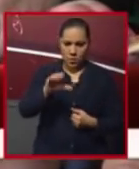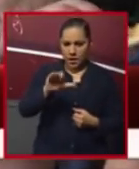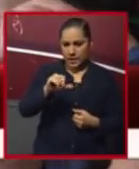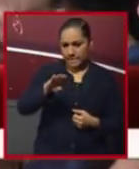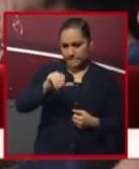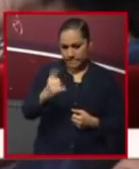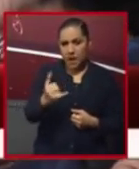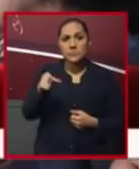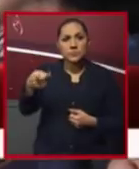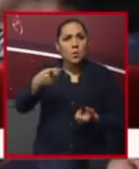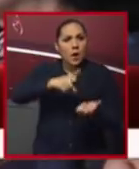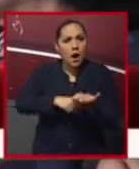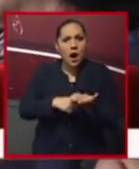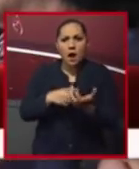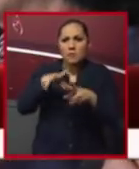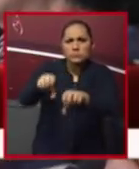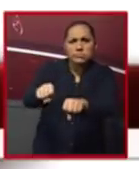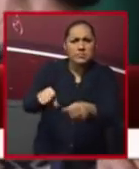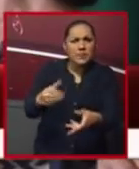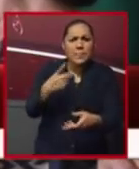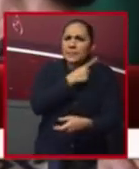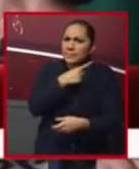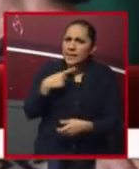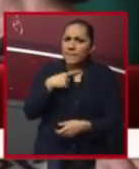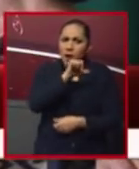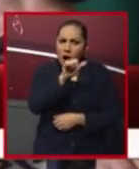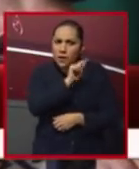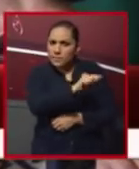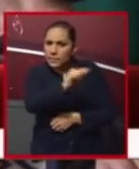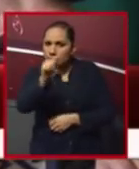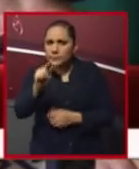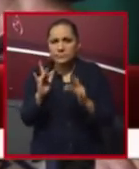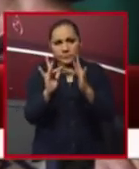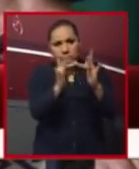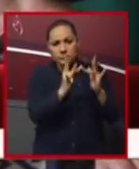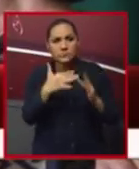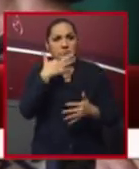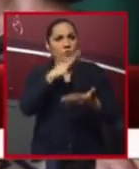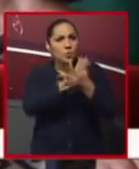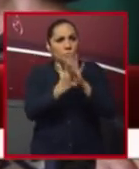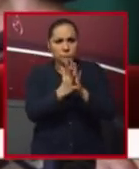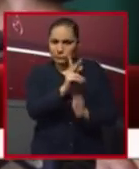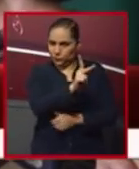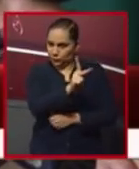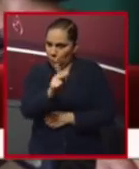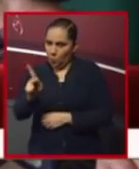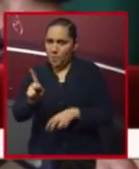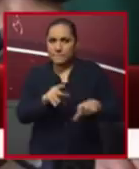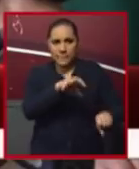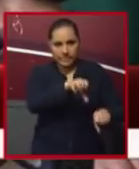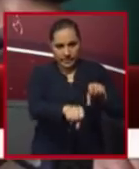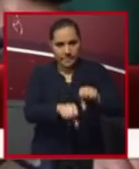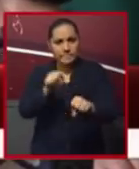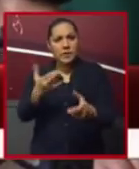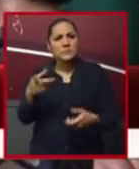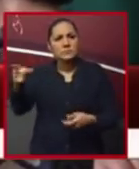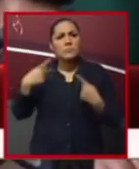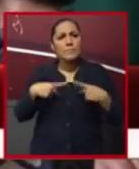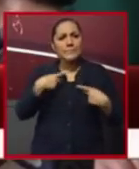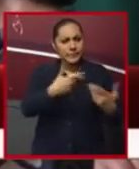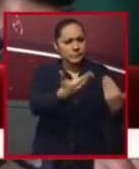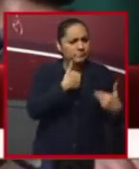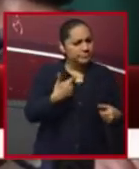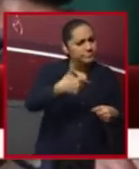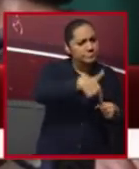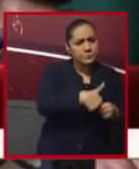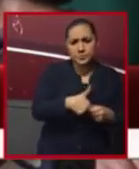combatiendo realmente a las redes de corrupción? No la población que está ahí, que la pueden atrapar fácilmente y que la pueden llevar por prisión preventiva